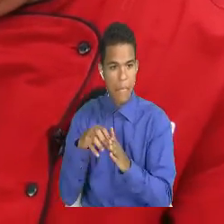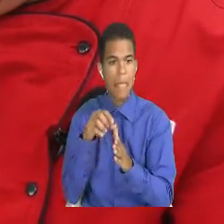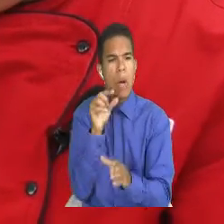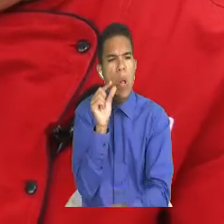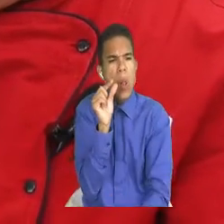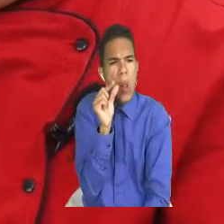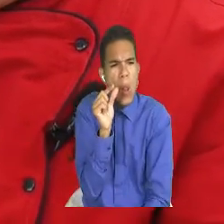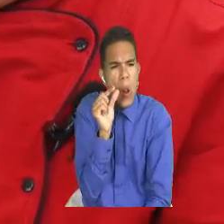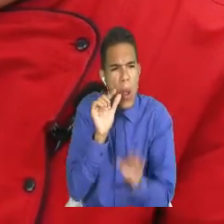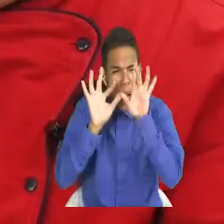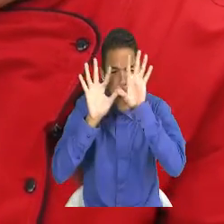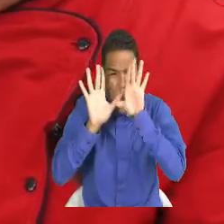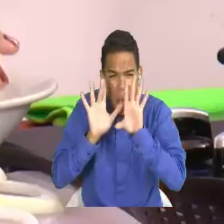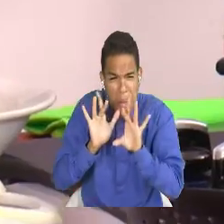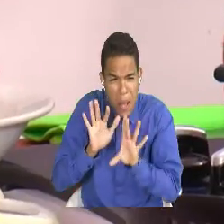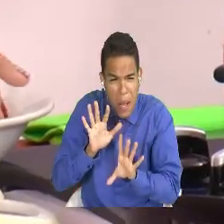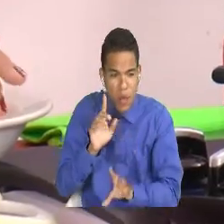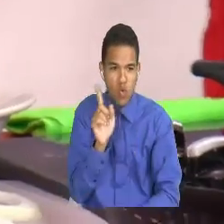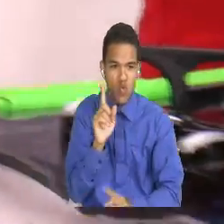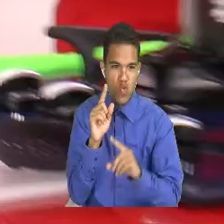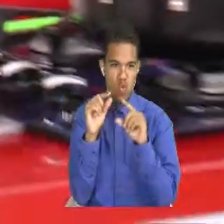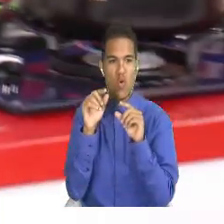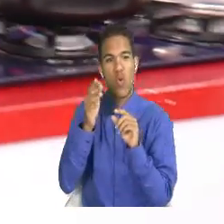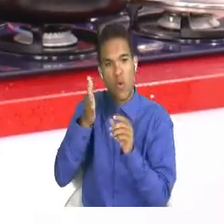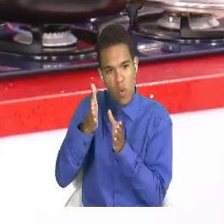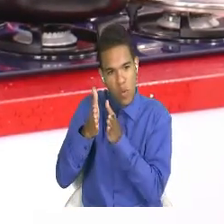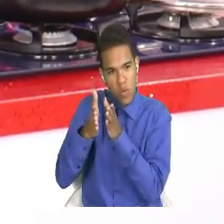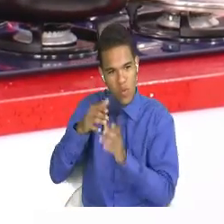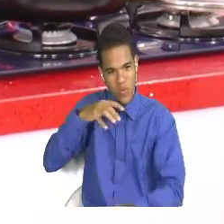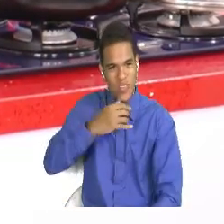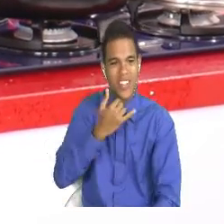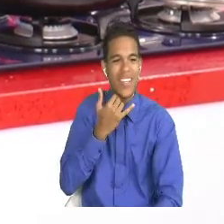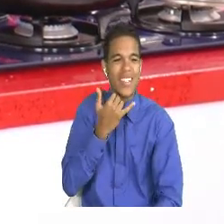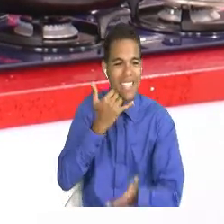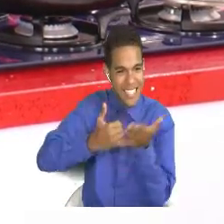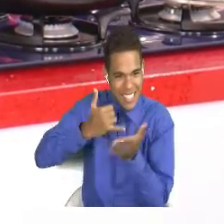Ok, perfecto. Entonces, siempre que vayan